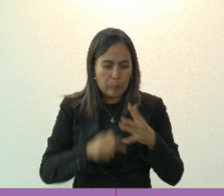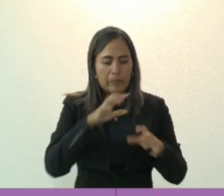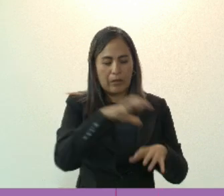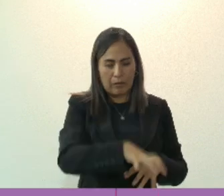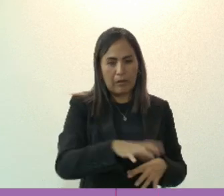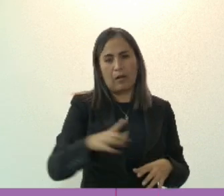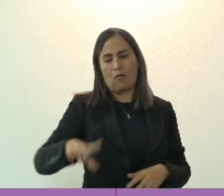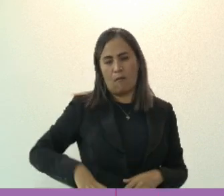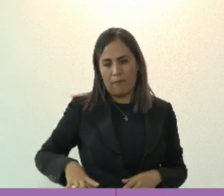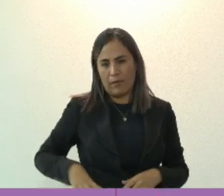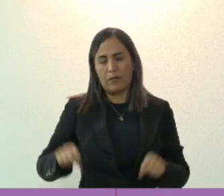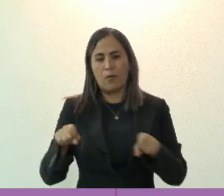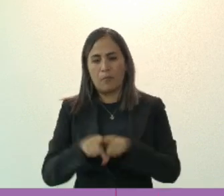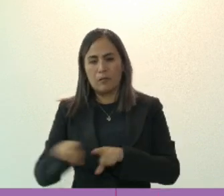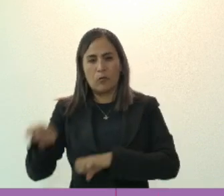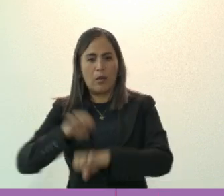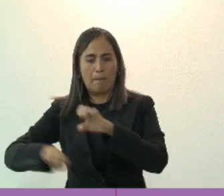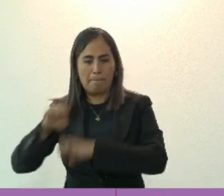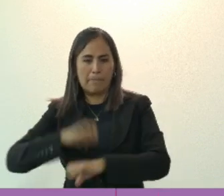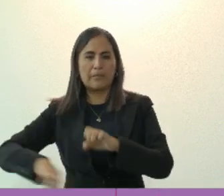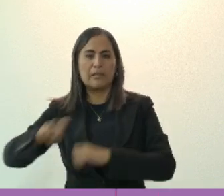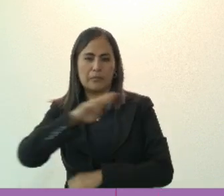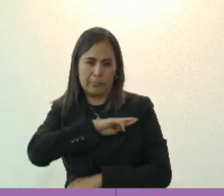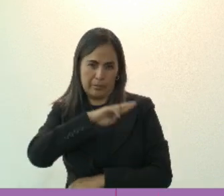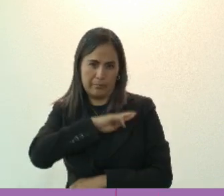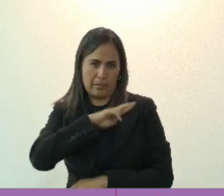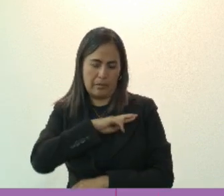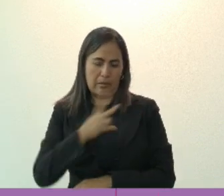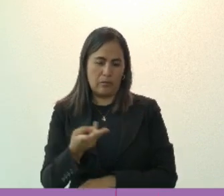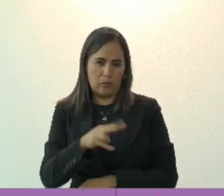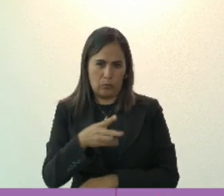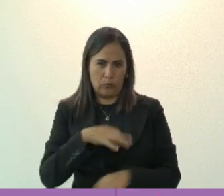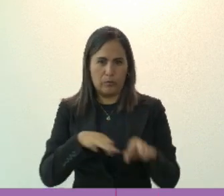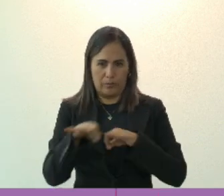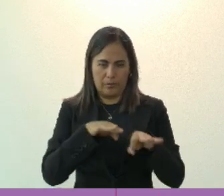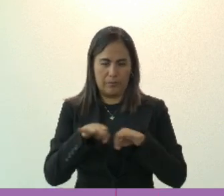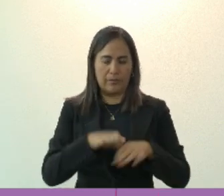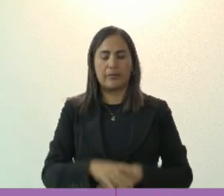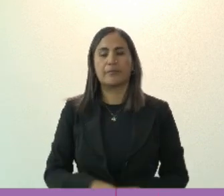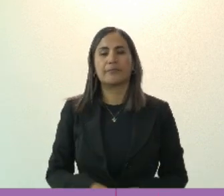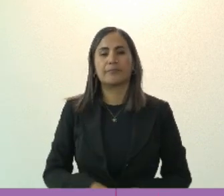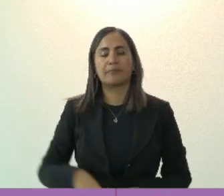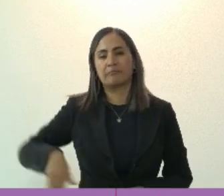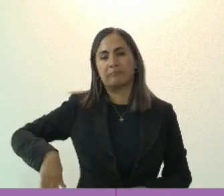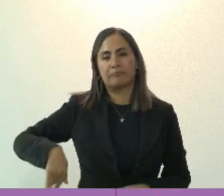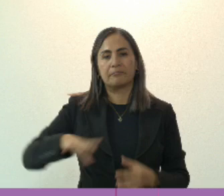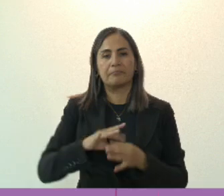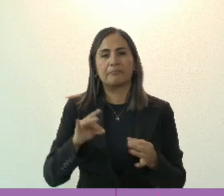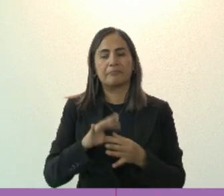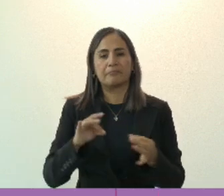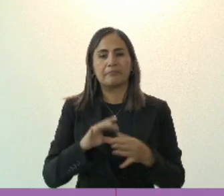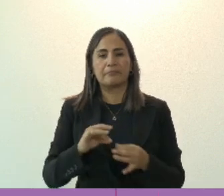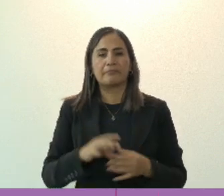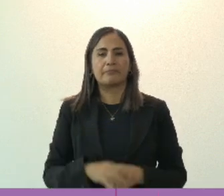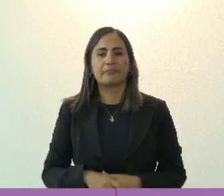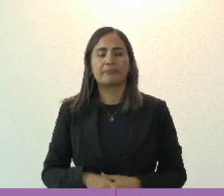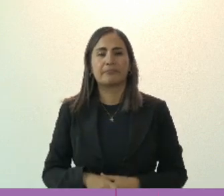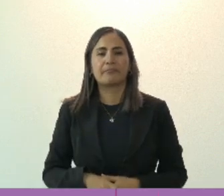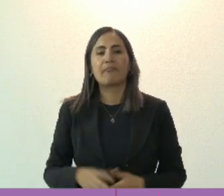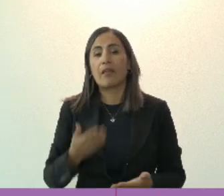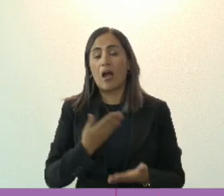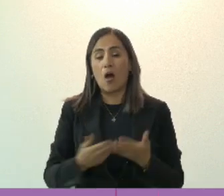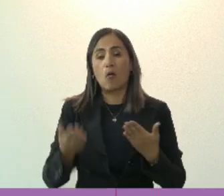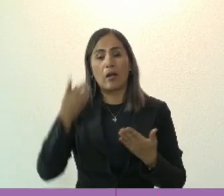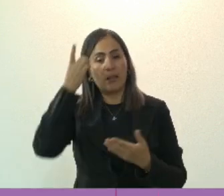sector público como en el sector privado. También, como ya les comentaba al inicio del panel, actualmente es